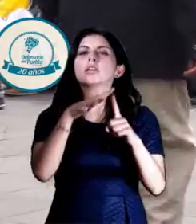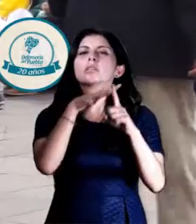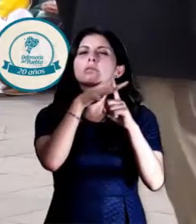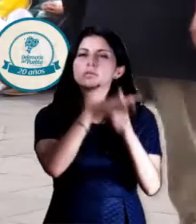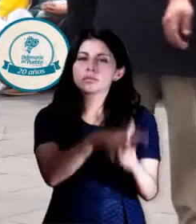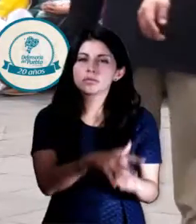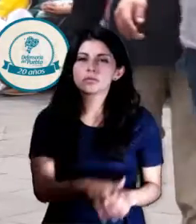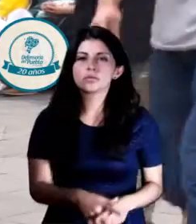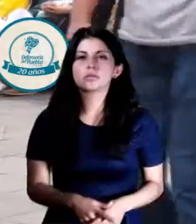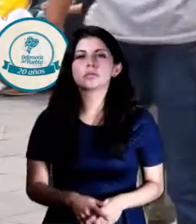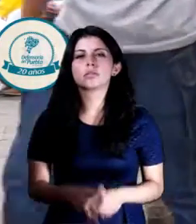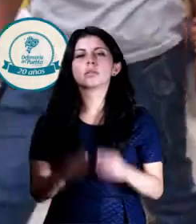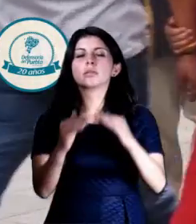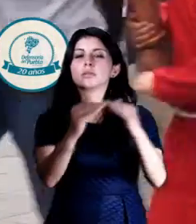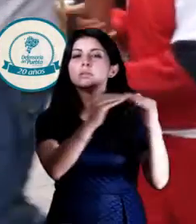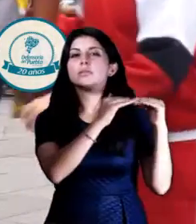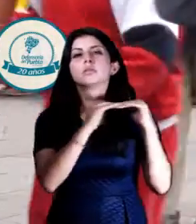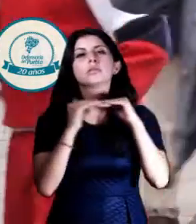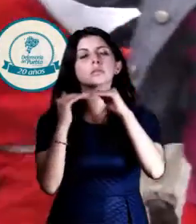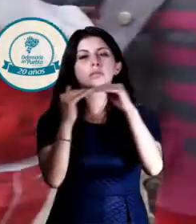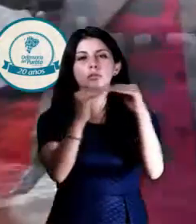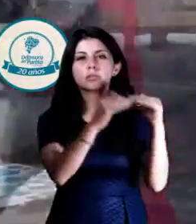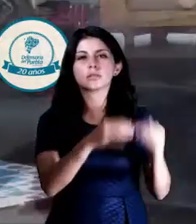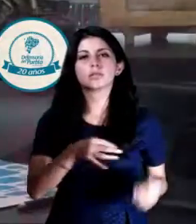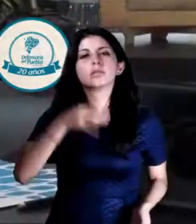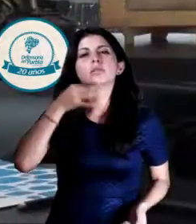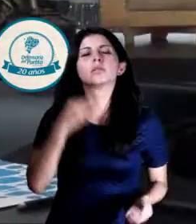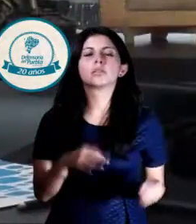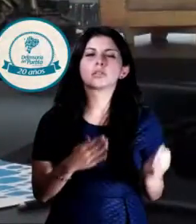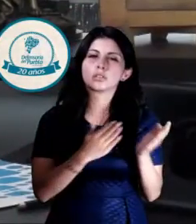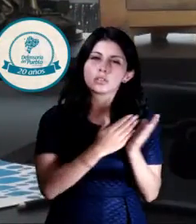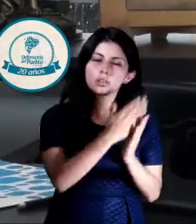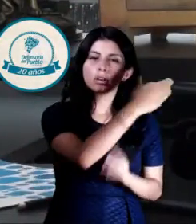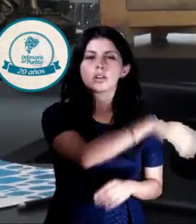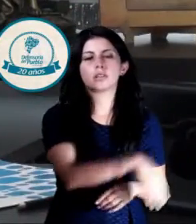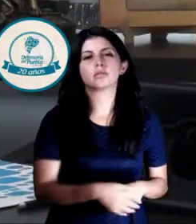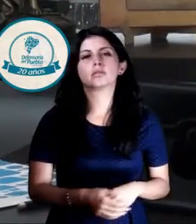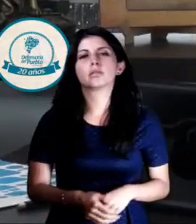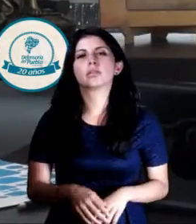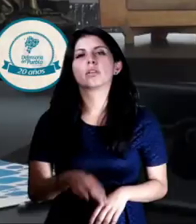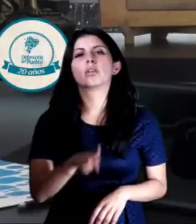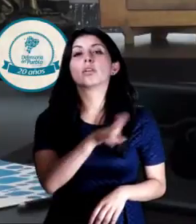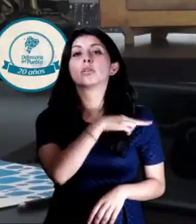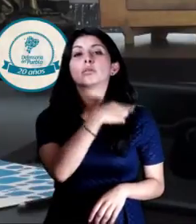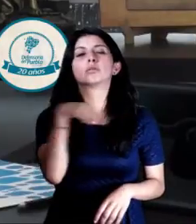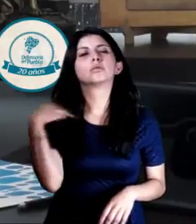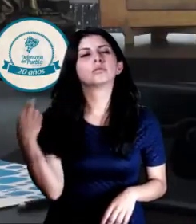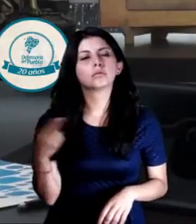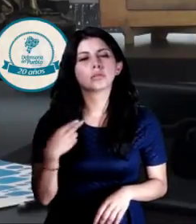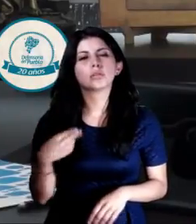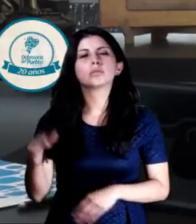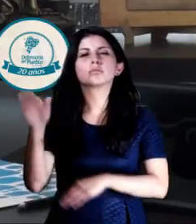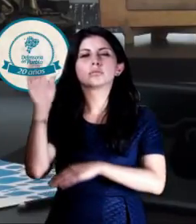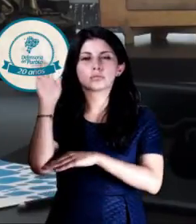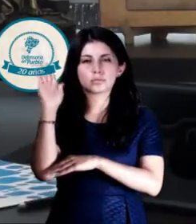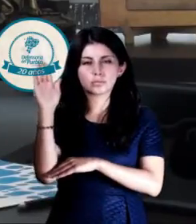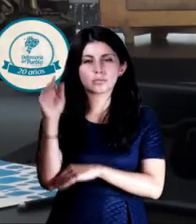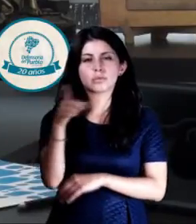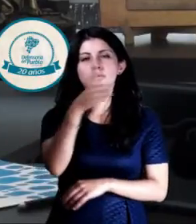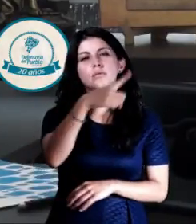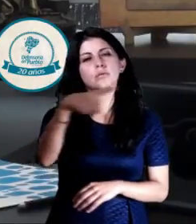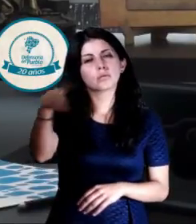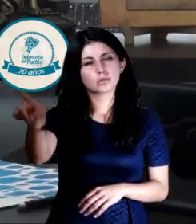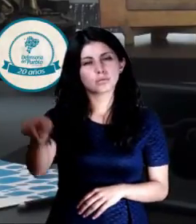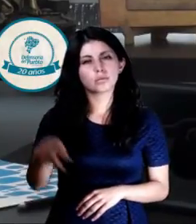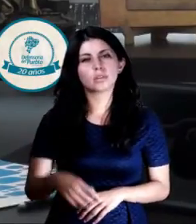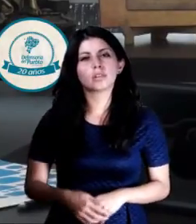que nos compromete como institución nacional de derechos humanos para crecer con la ciudadanía en pro de una sociedad